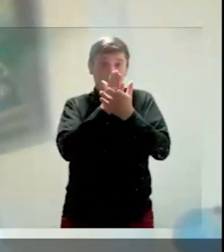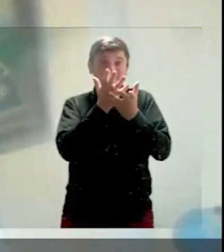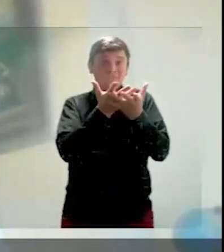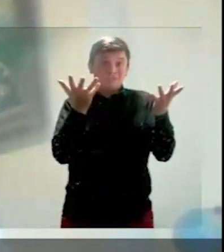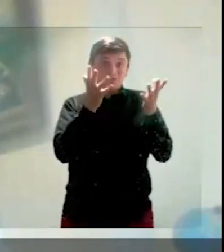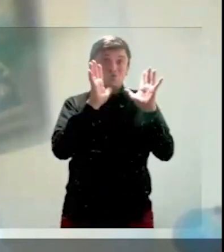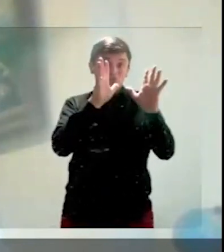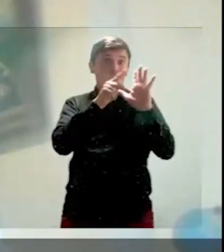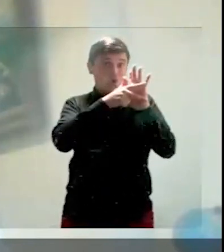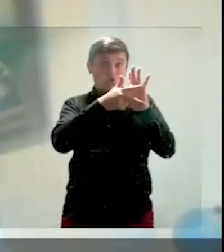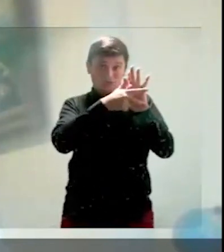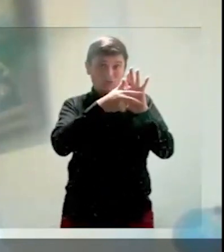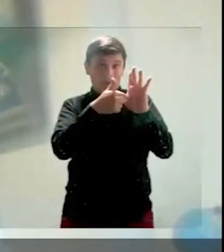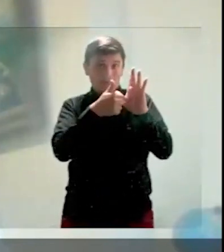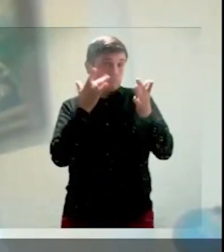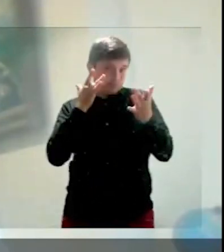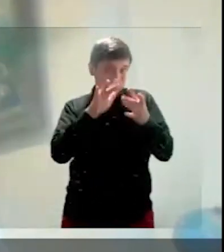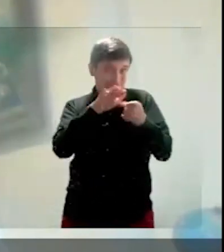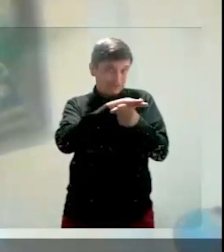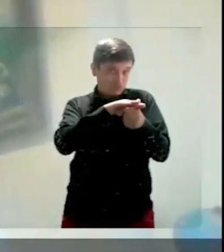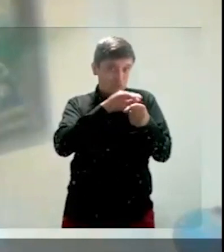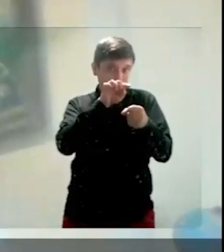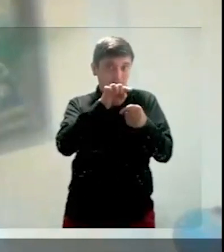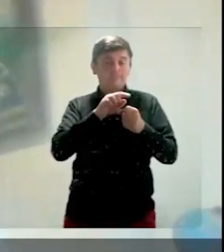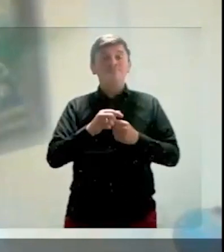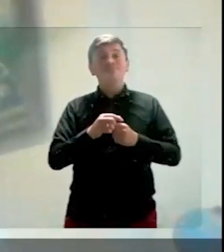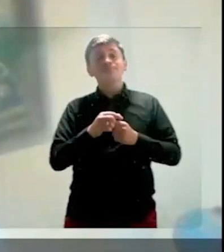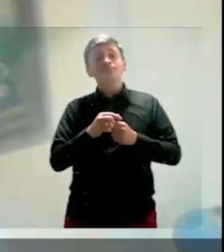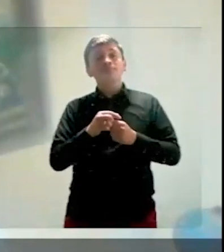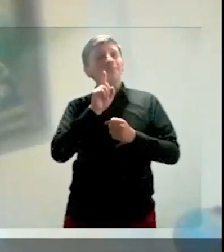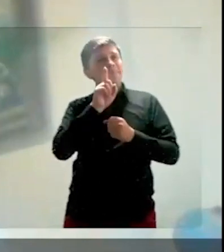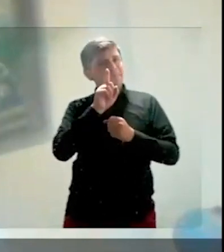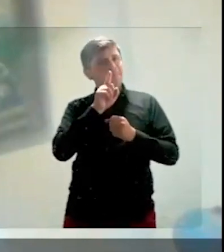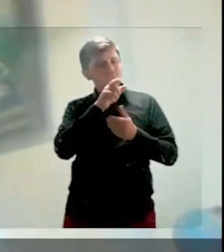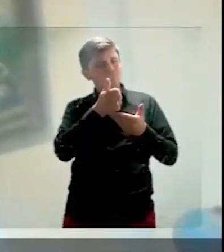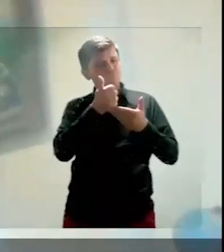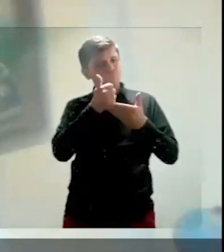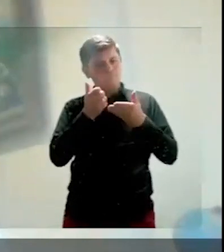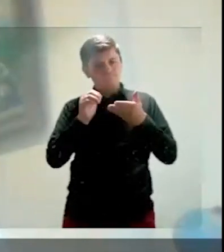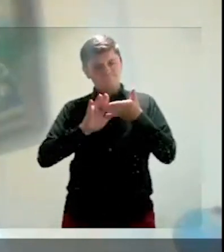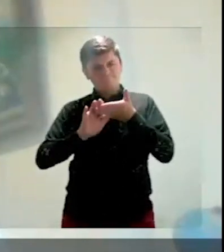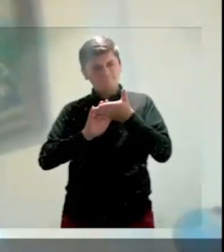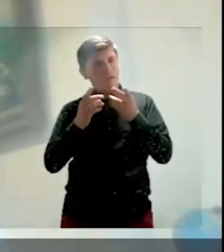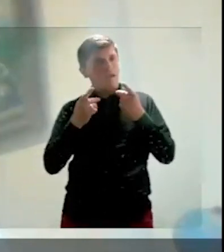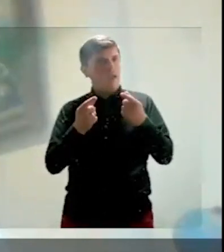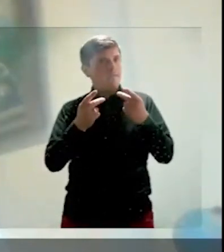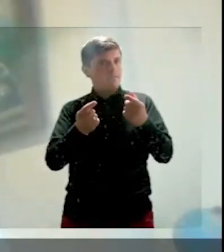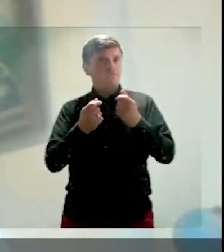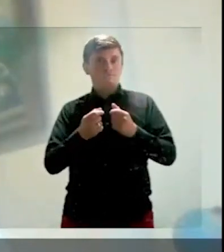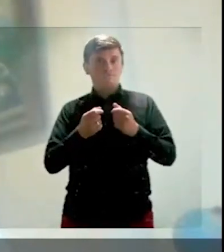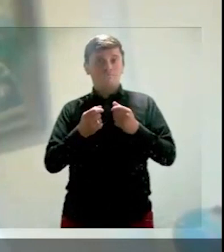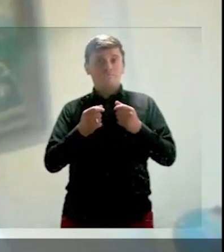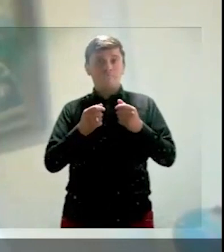también inconstitucionales, pero pues pudo, digamos, remediar rápido y no quedó